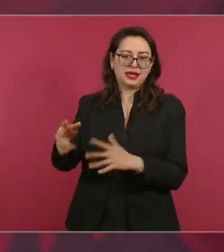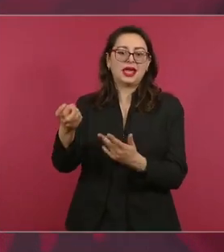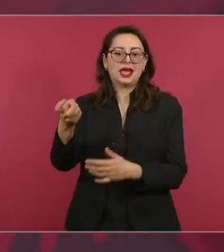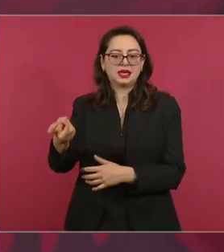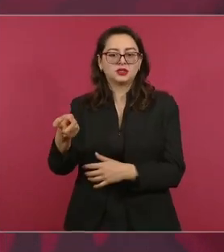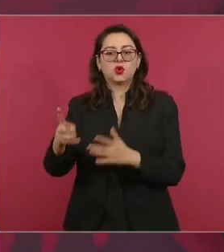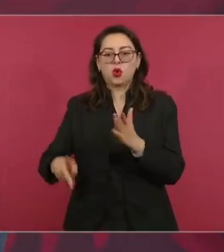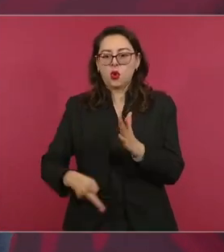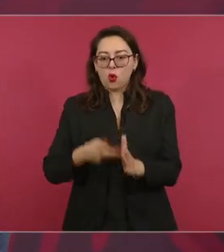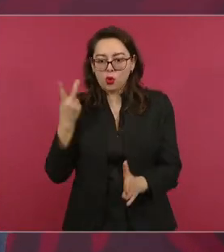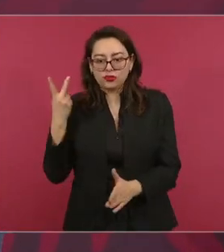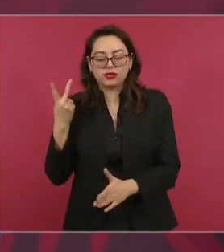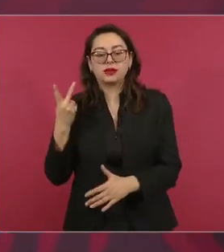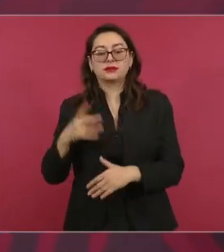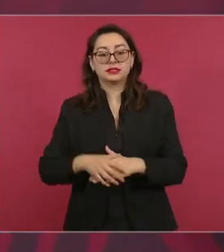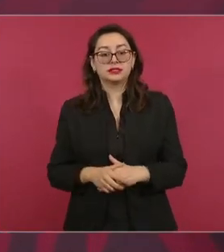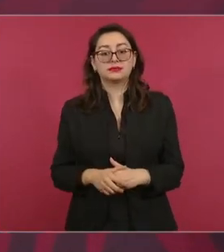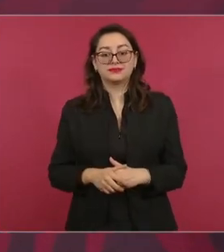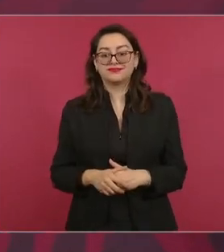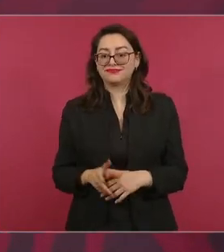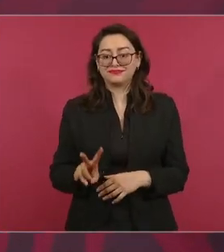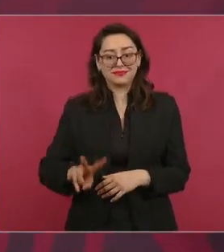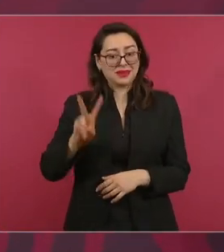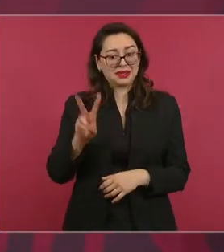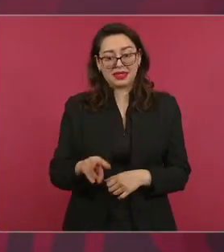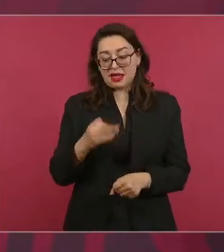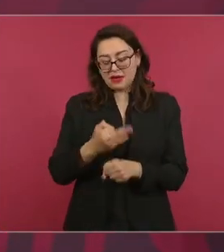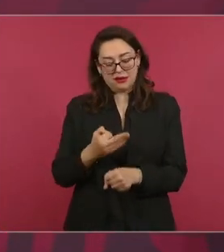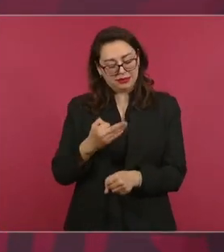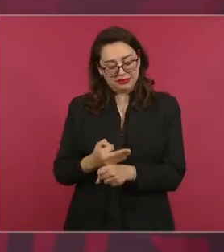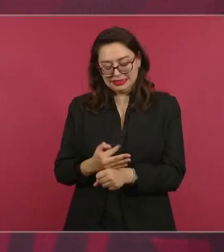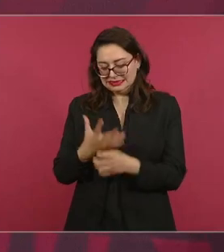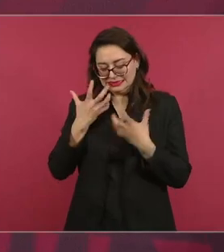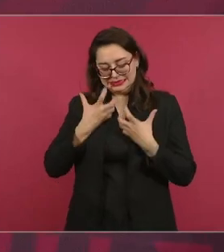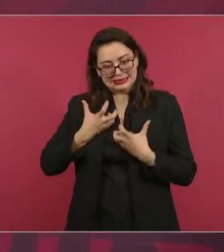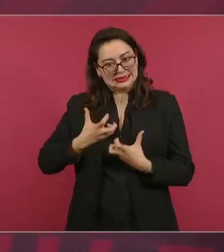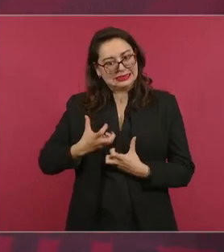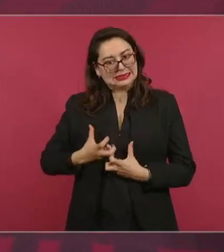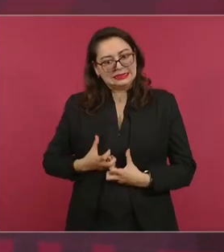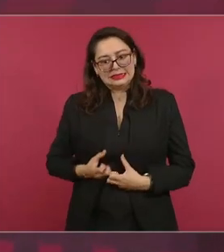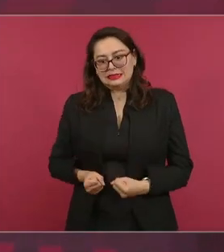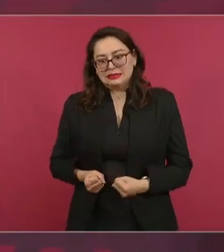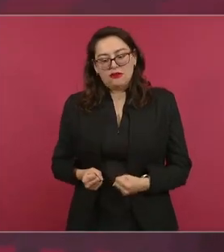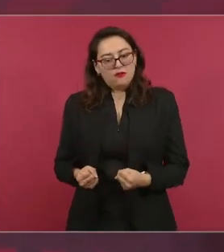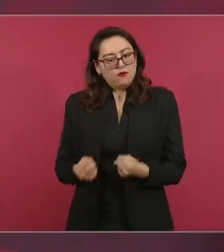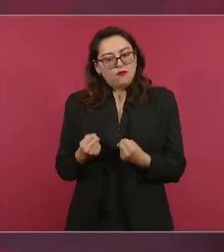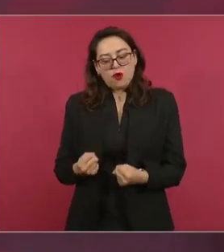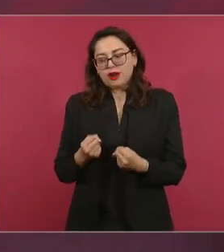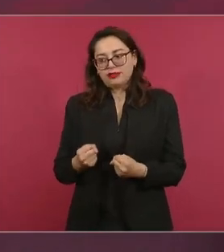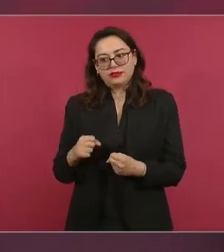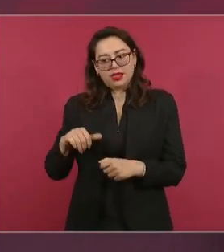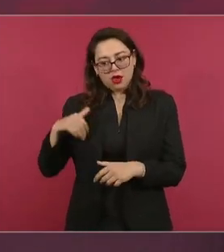vuelvan a la normalidad. Fue una situación muy dolorosa, muy, muy fuerte para muchos.